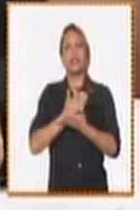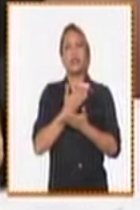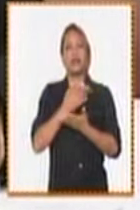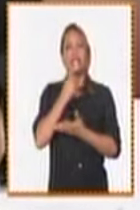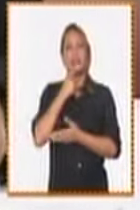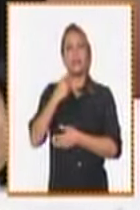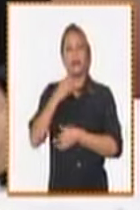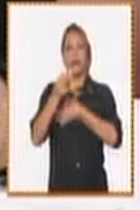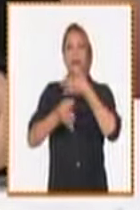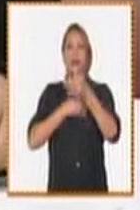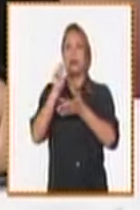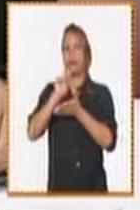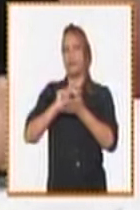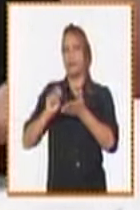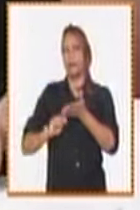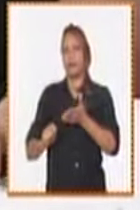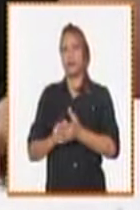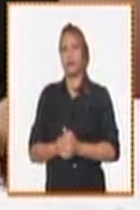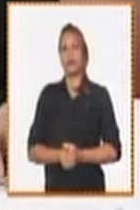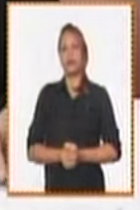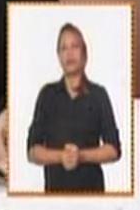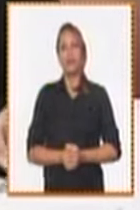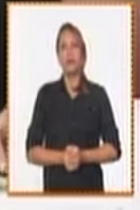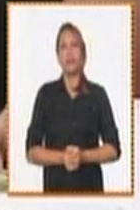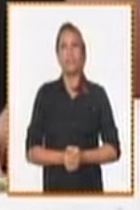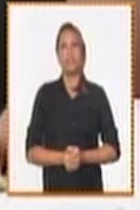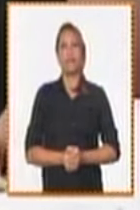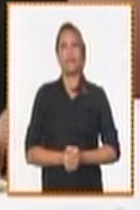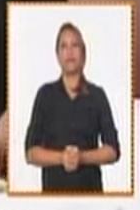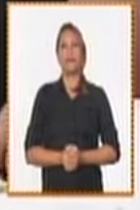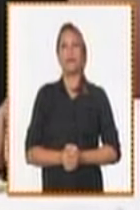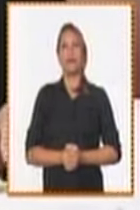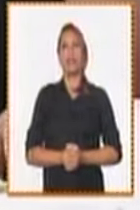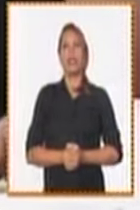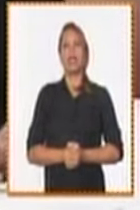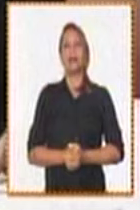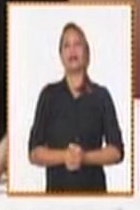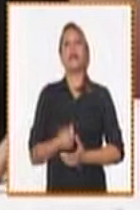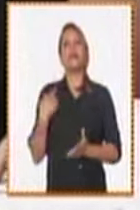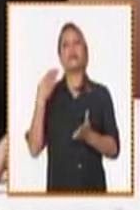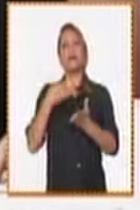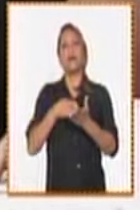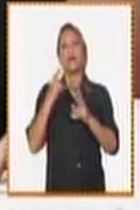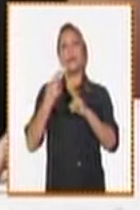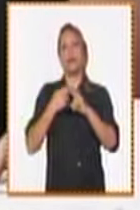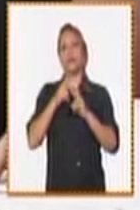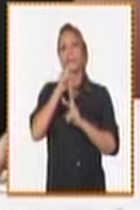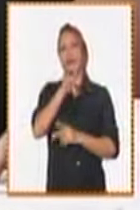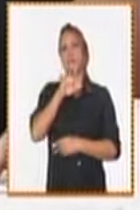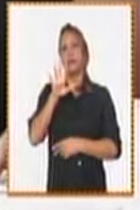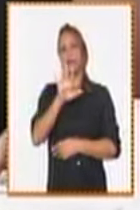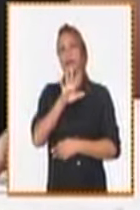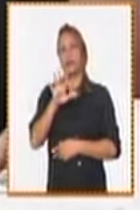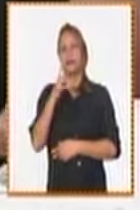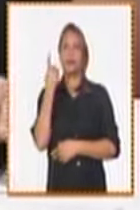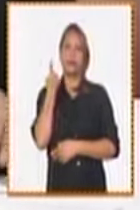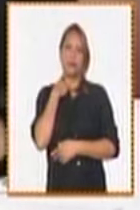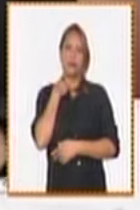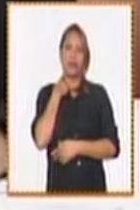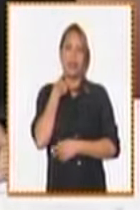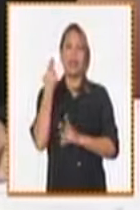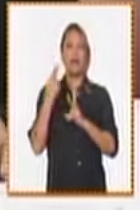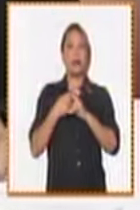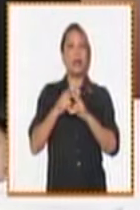Manuel de Céspedes, ese fue aquel espíritu que llegó a Bayamo hace 155 años. El Bayamo de hoy